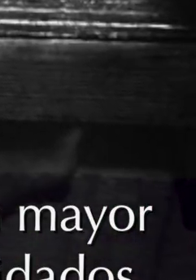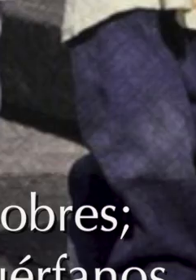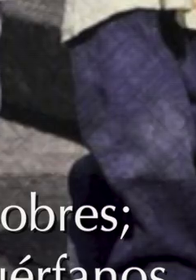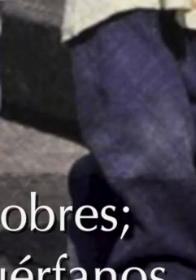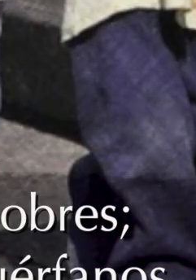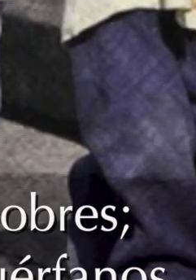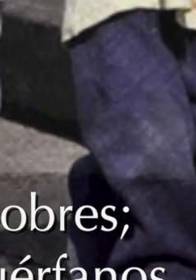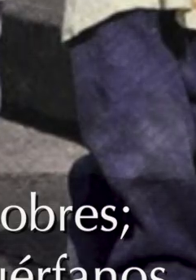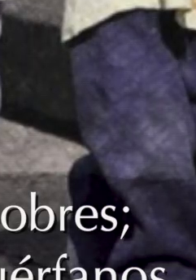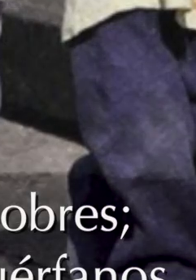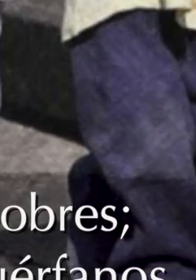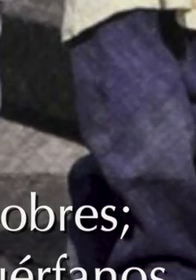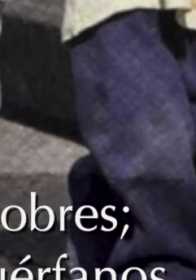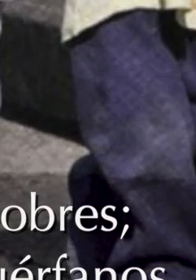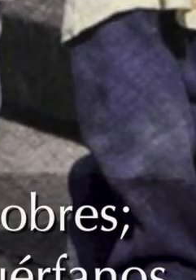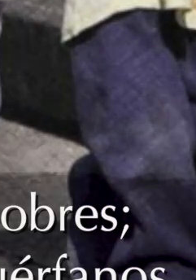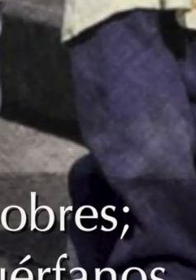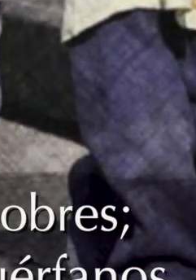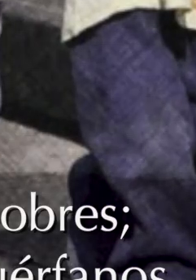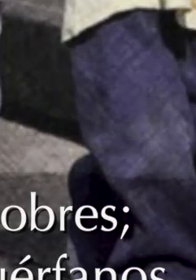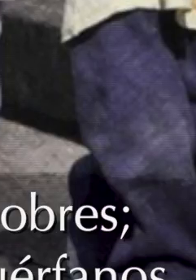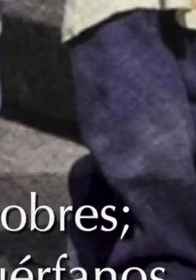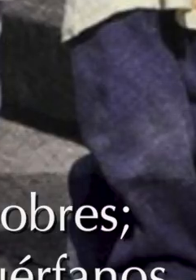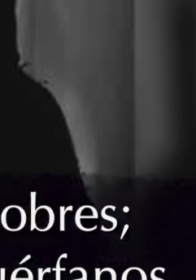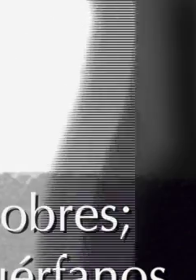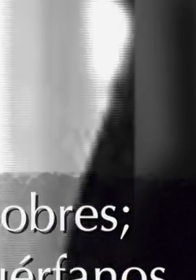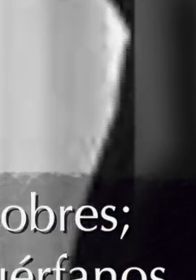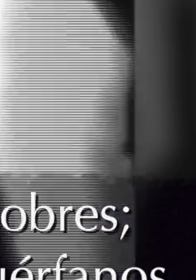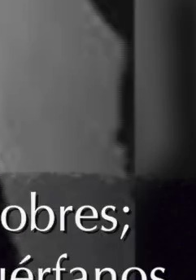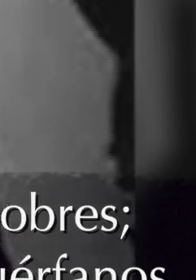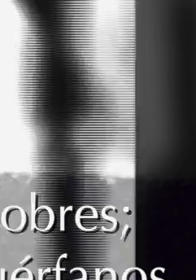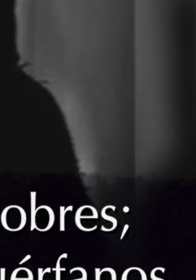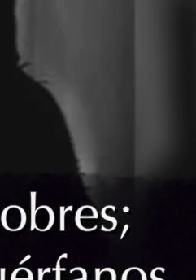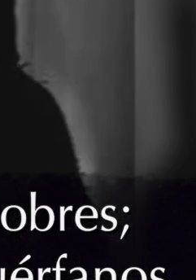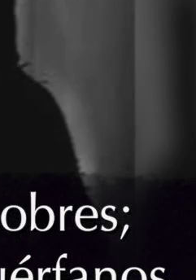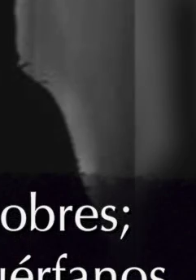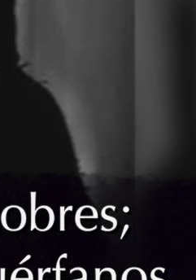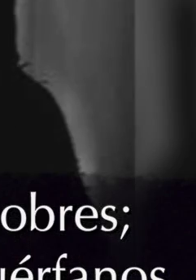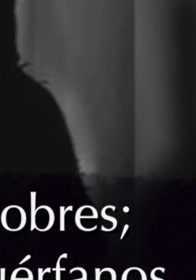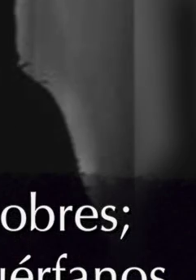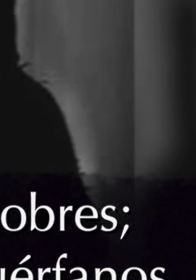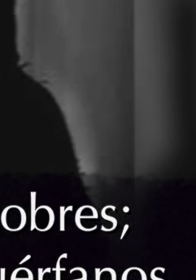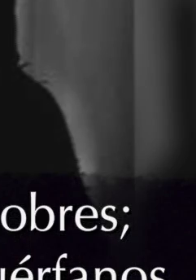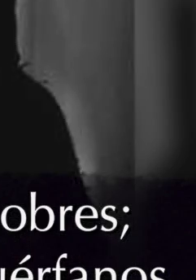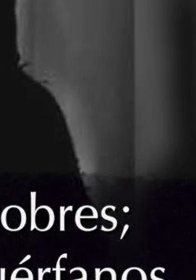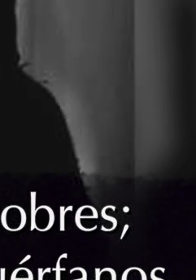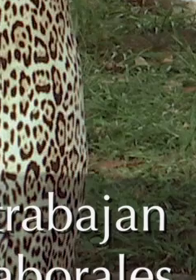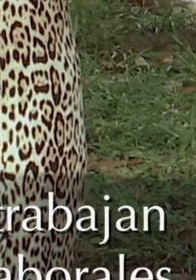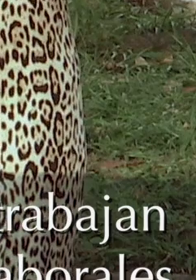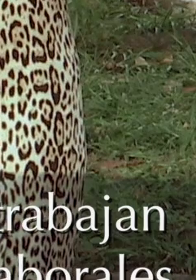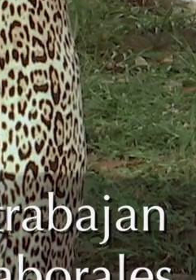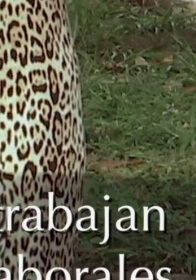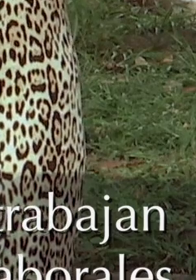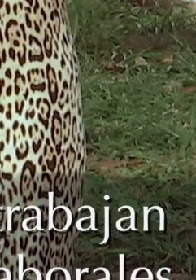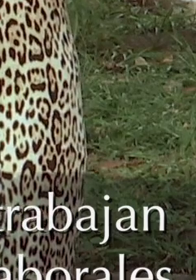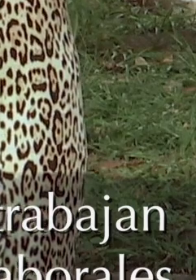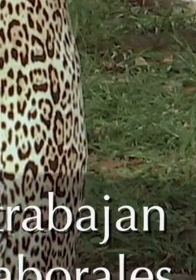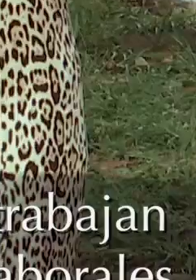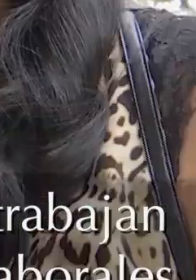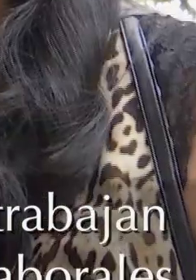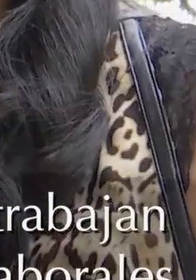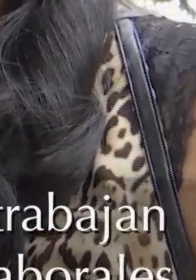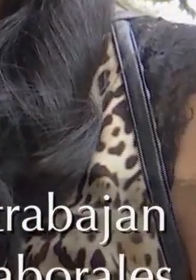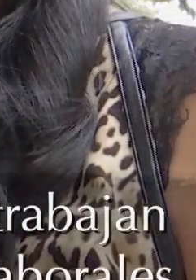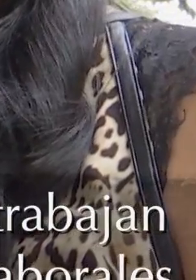olvidados. Principalmente proceden de familias muy pobres. Muchos de ellos son niños abandonados o huérfanos o de familia